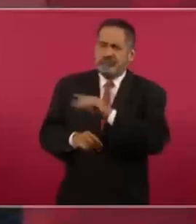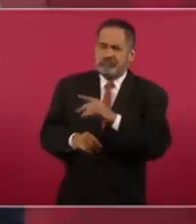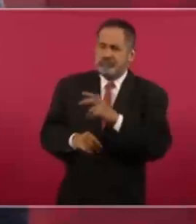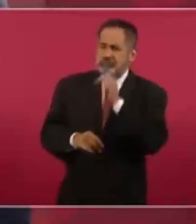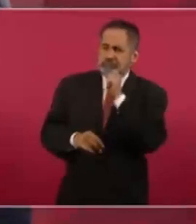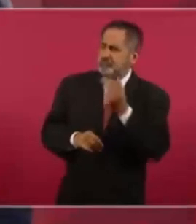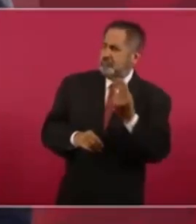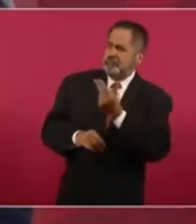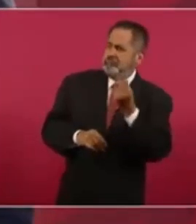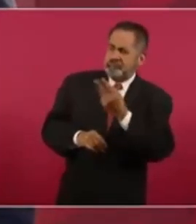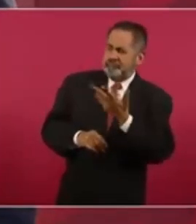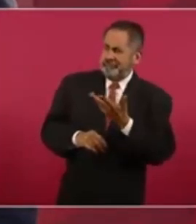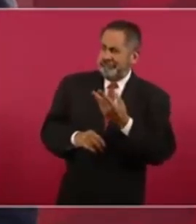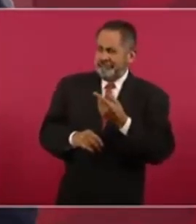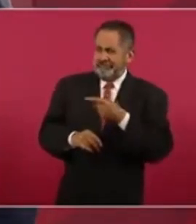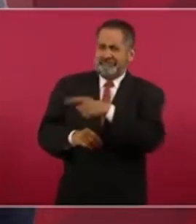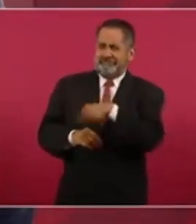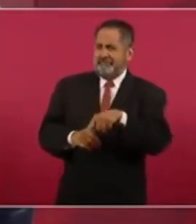innecesario